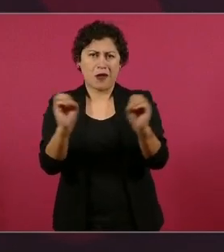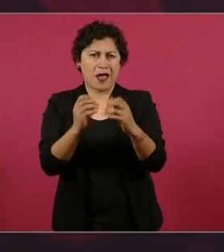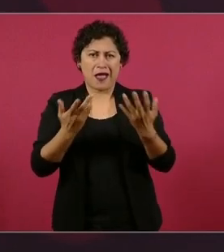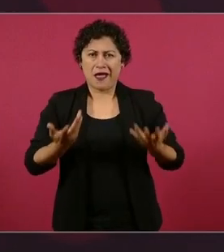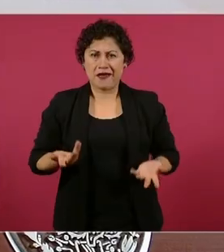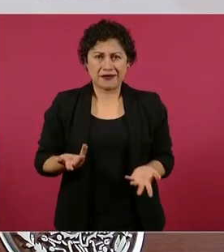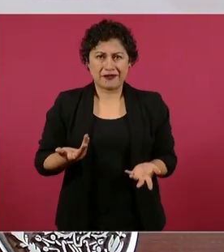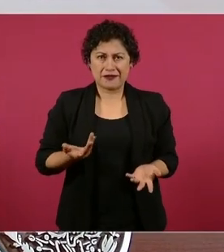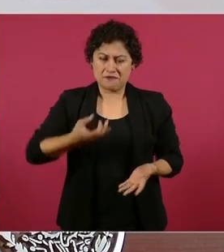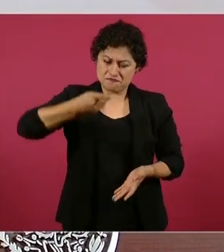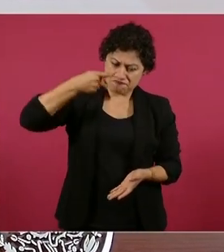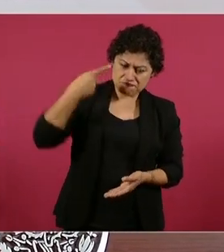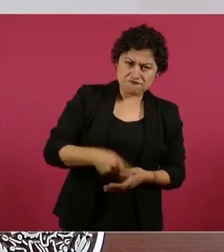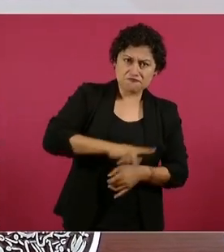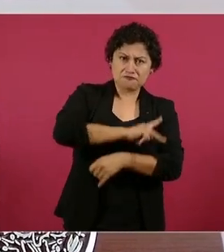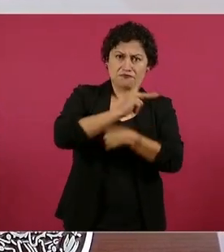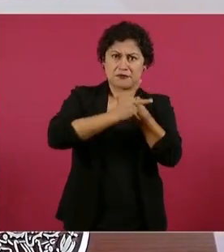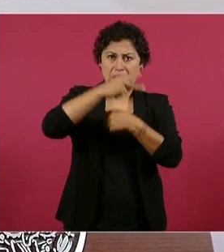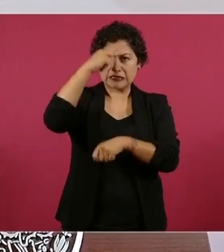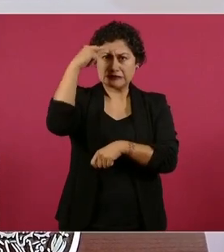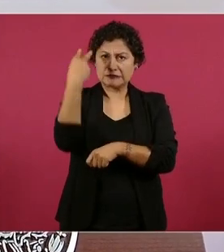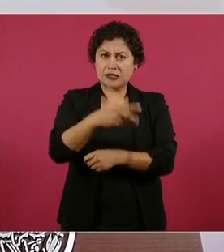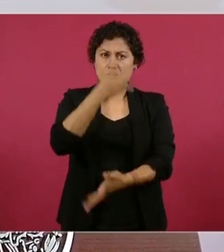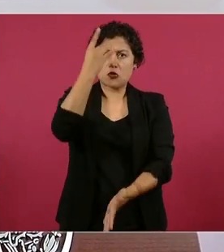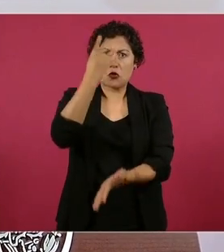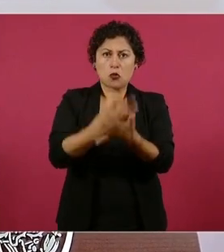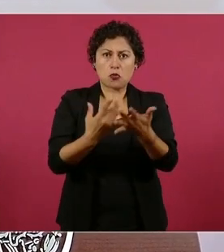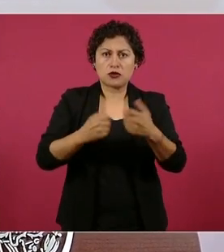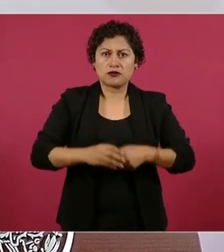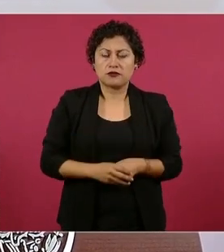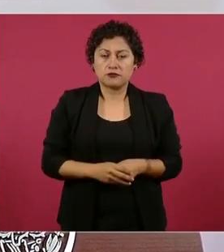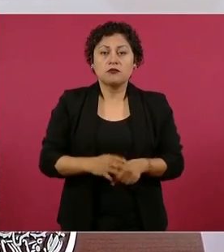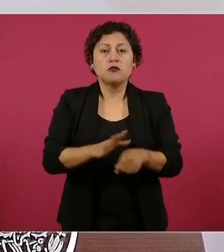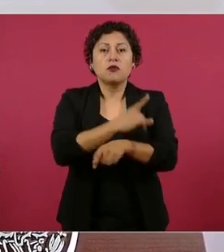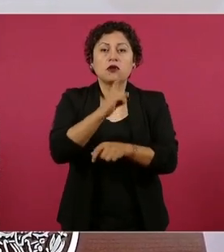recetas del extranjero, no se aceptan,